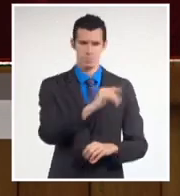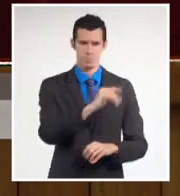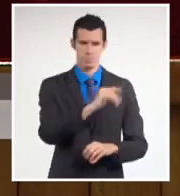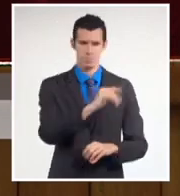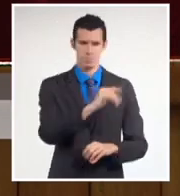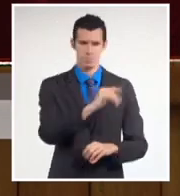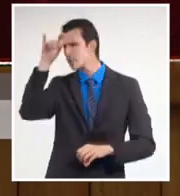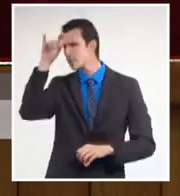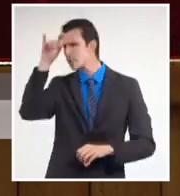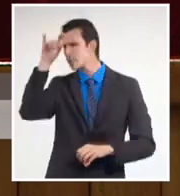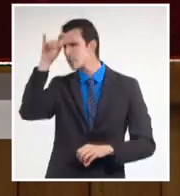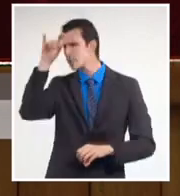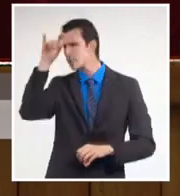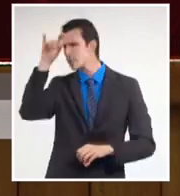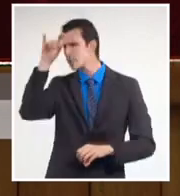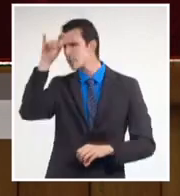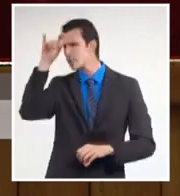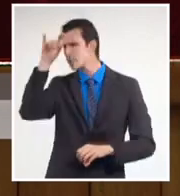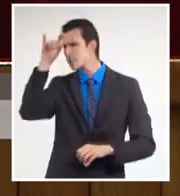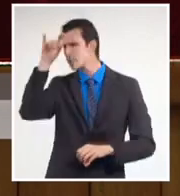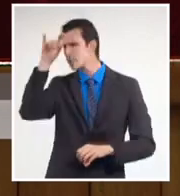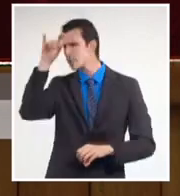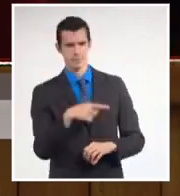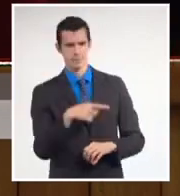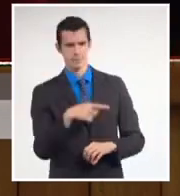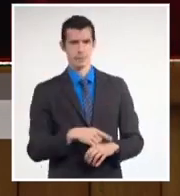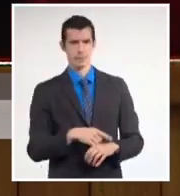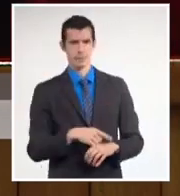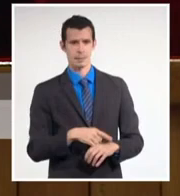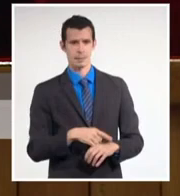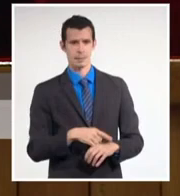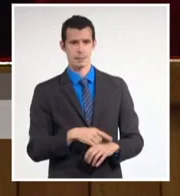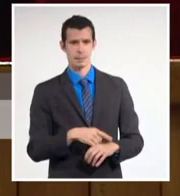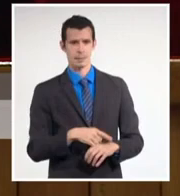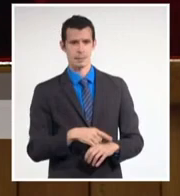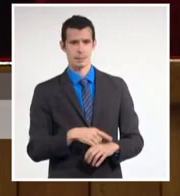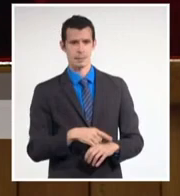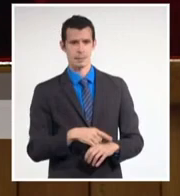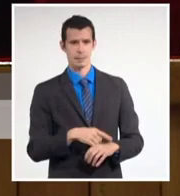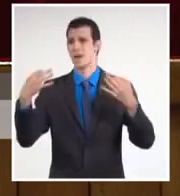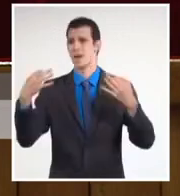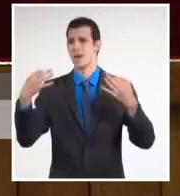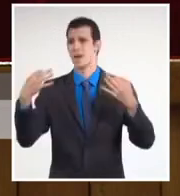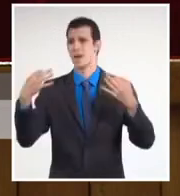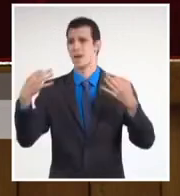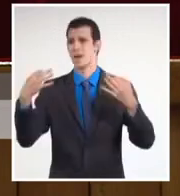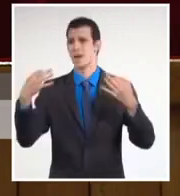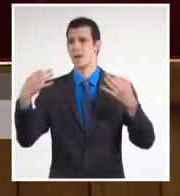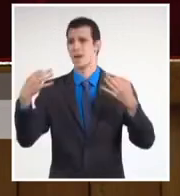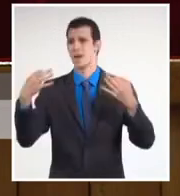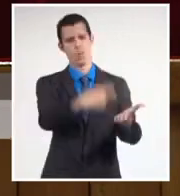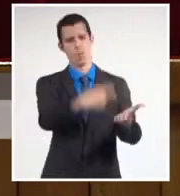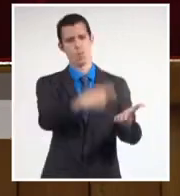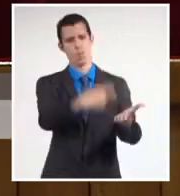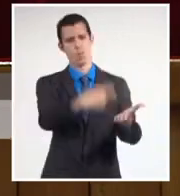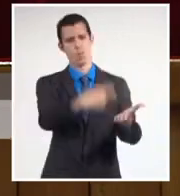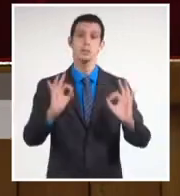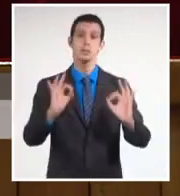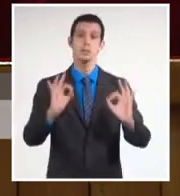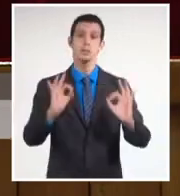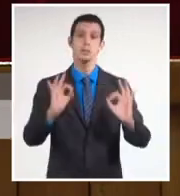si topamos precios, de que los productos se vendan a esos precios que nosotros decimos en una resolución y que se mantenga una oferta estable en una